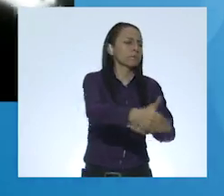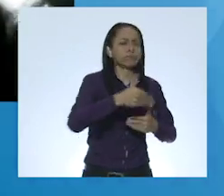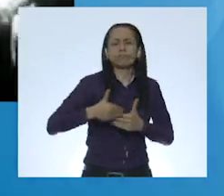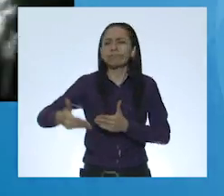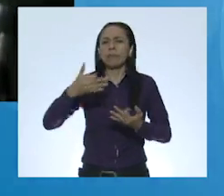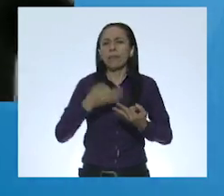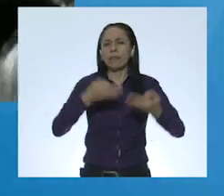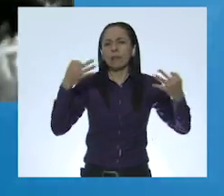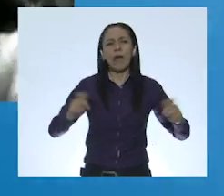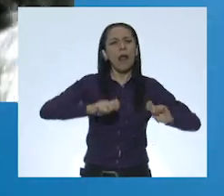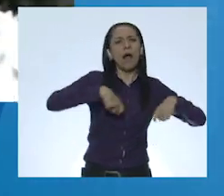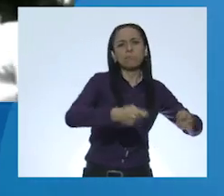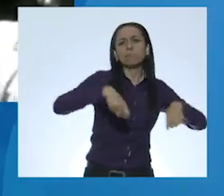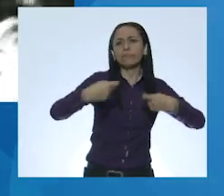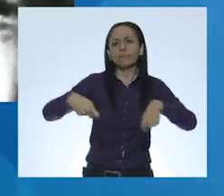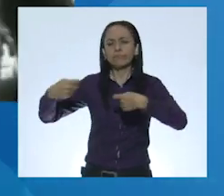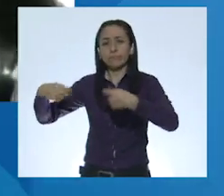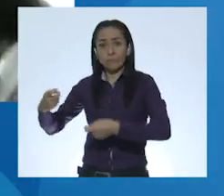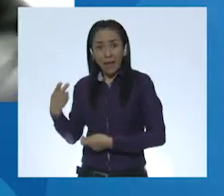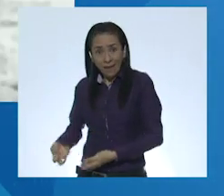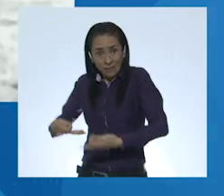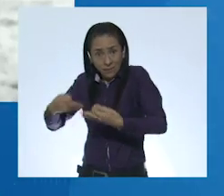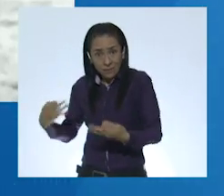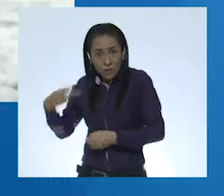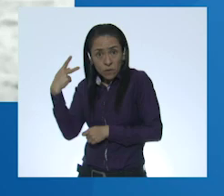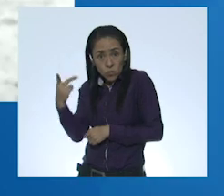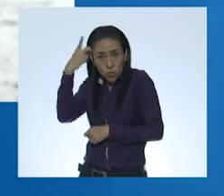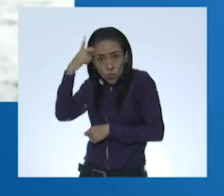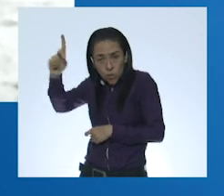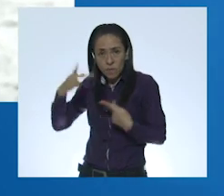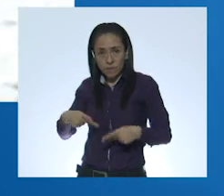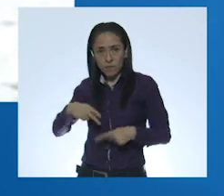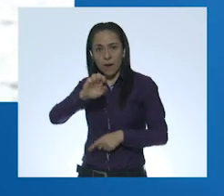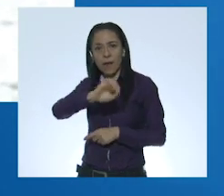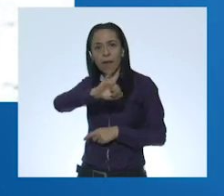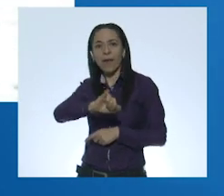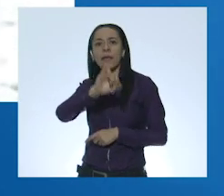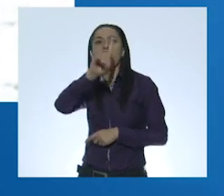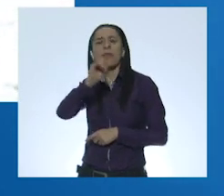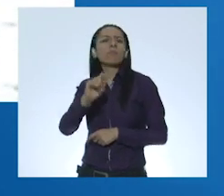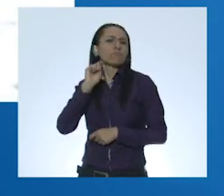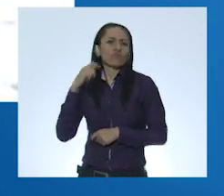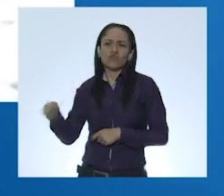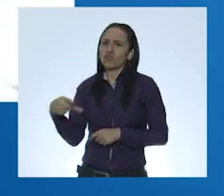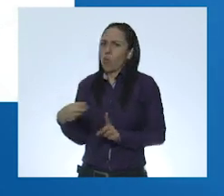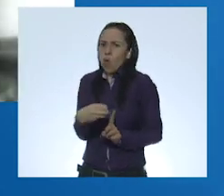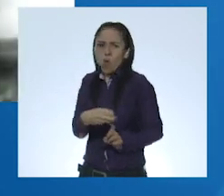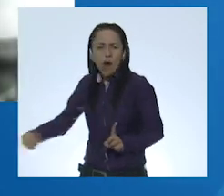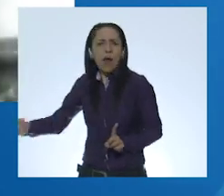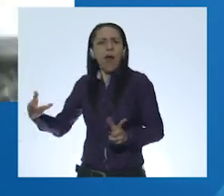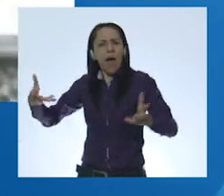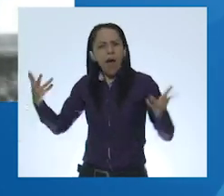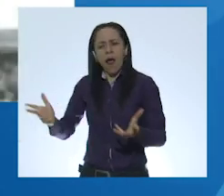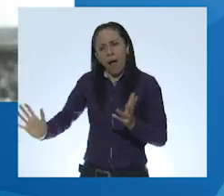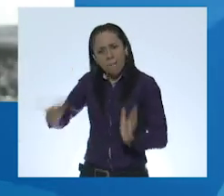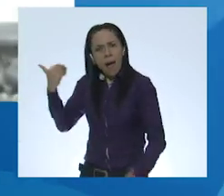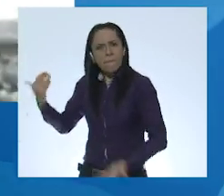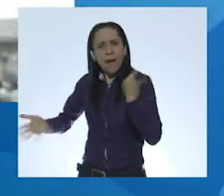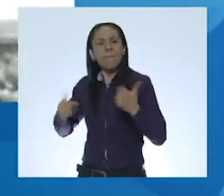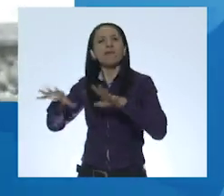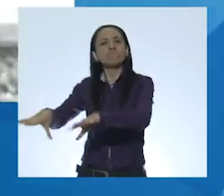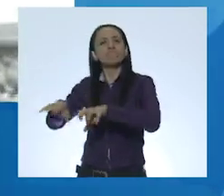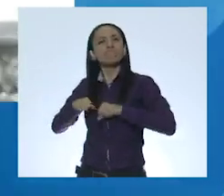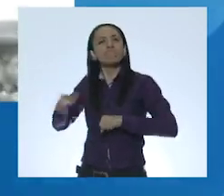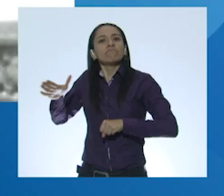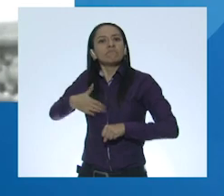que se consolidaba al ejido como la forma colectiva de organizar, explotar y poseer las tierras.